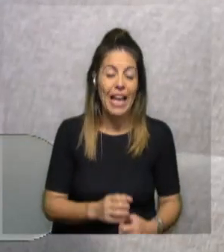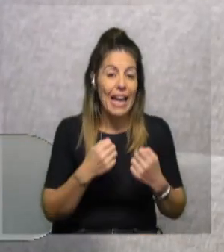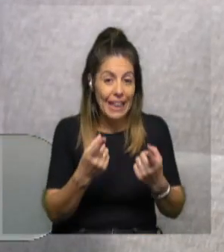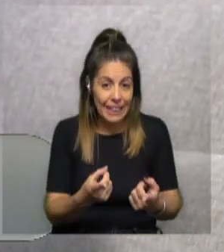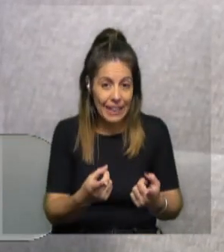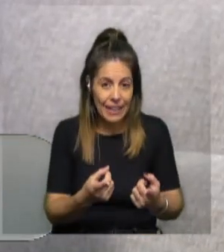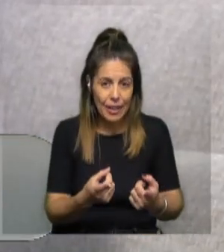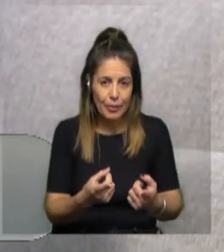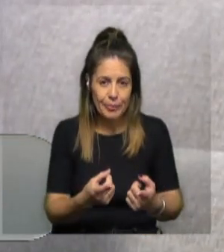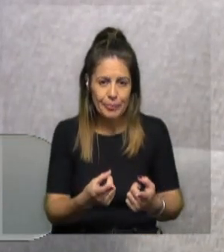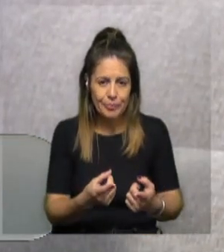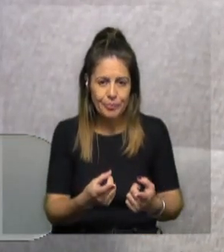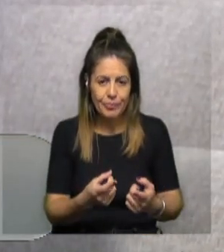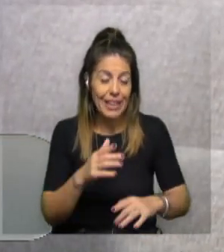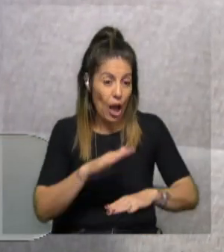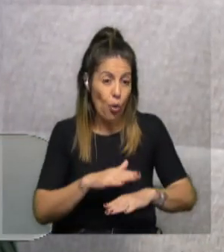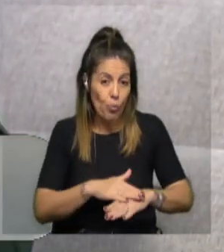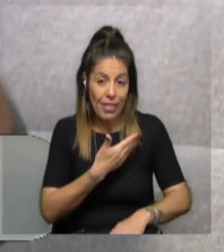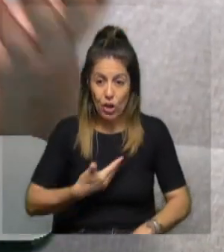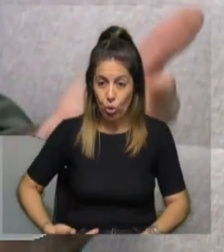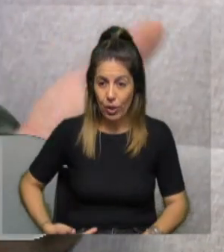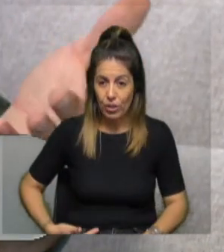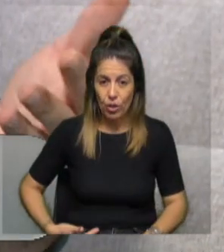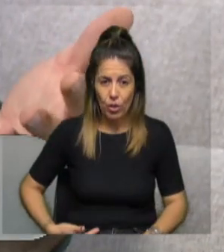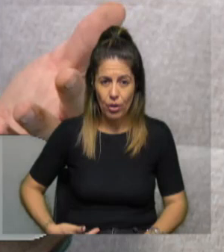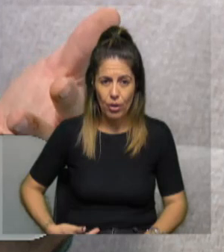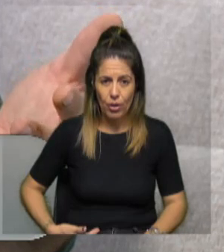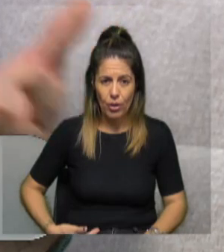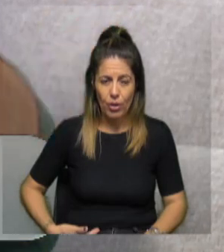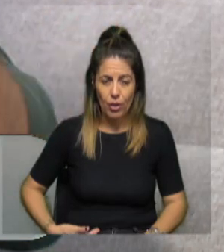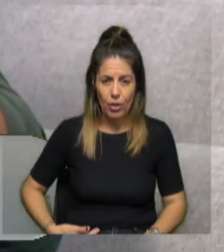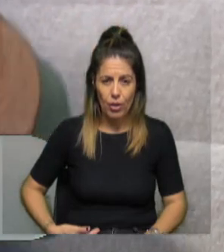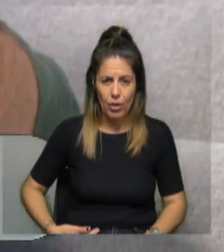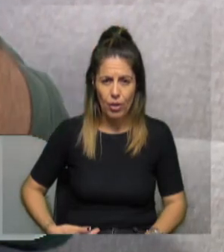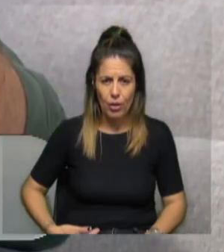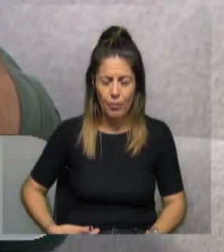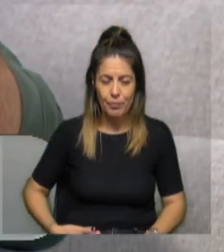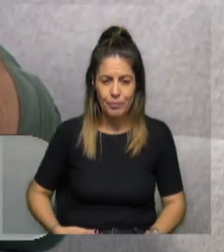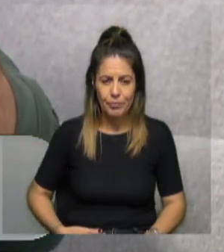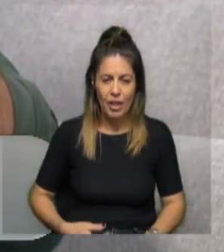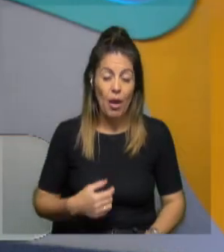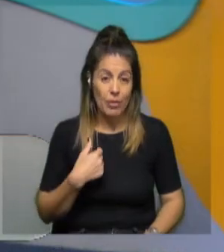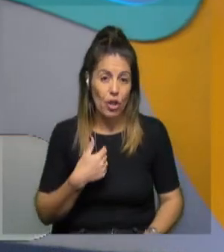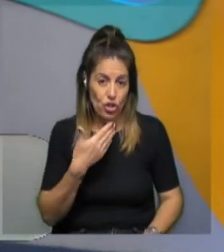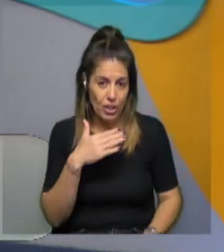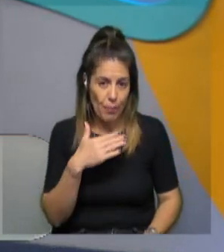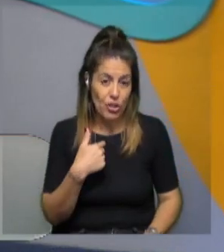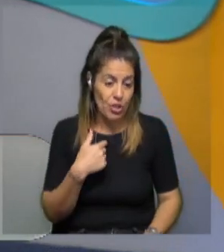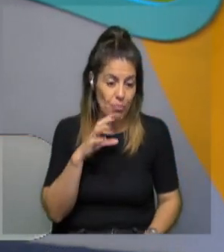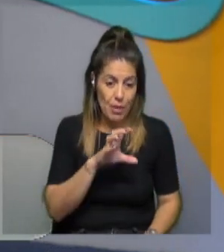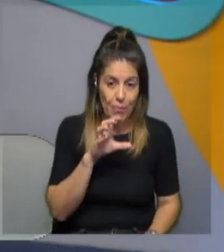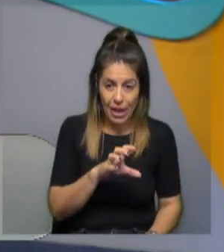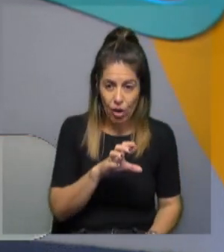porque tampoco. La culpa de los dueños, pero si yo no sé cómo criar, porque uno entiende. No, sí, yo entiendo, pero si mi perro acaba de agarrar